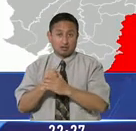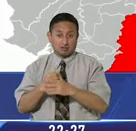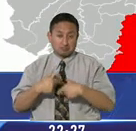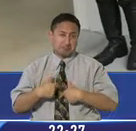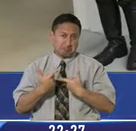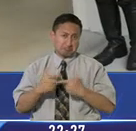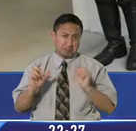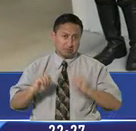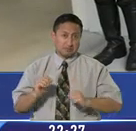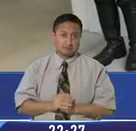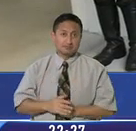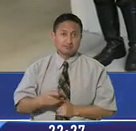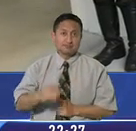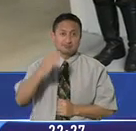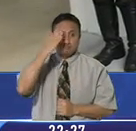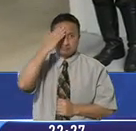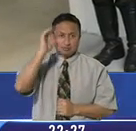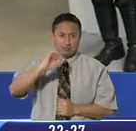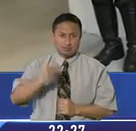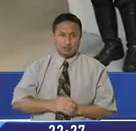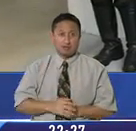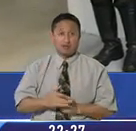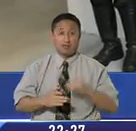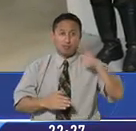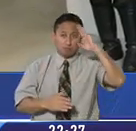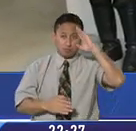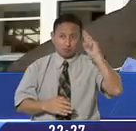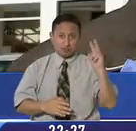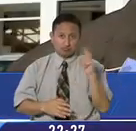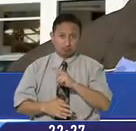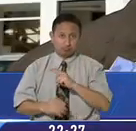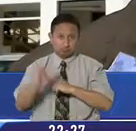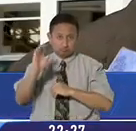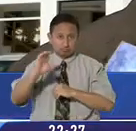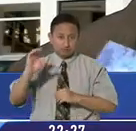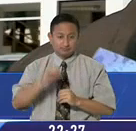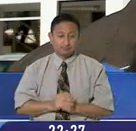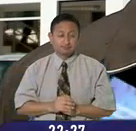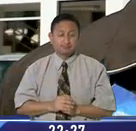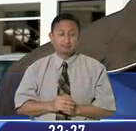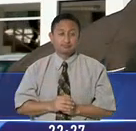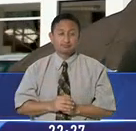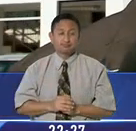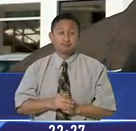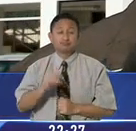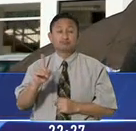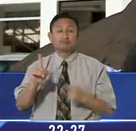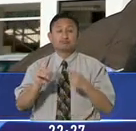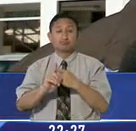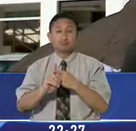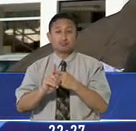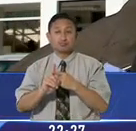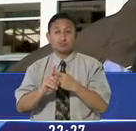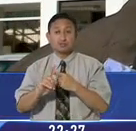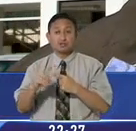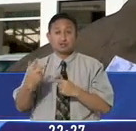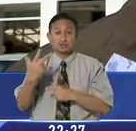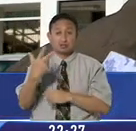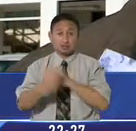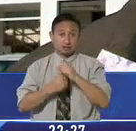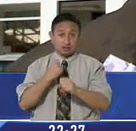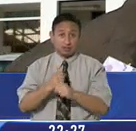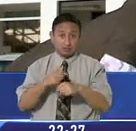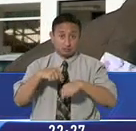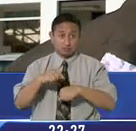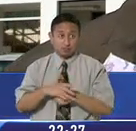libertad prestada, sabía que estaba en la mira de la justicia. Este se había escondido por estos años de la